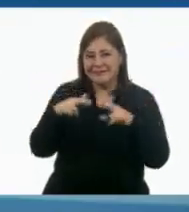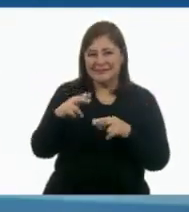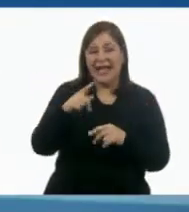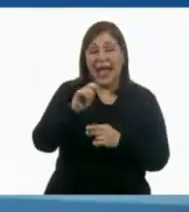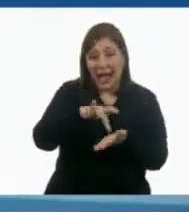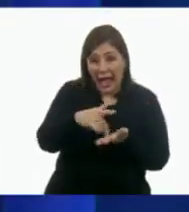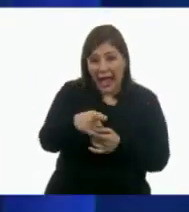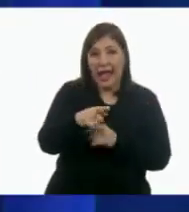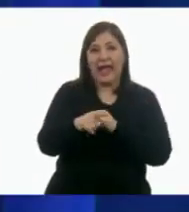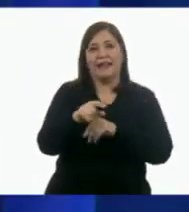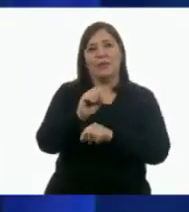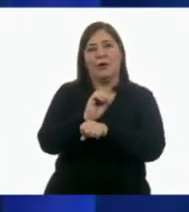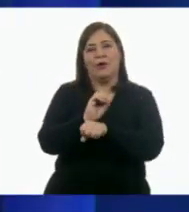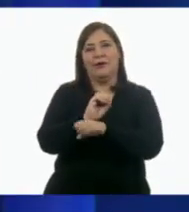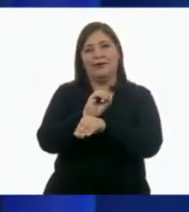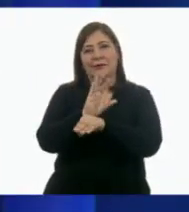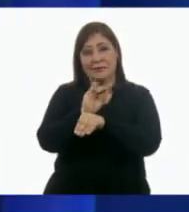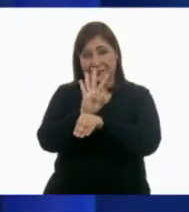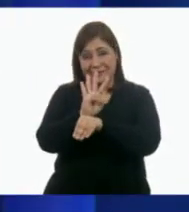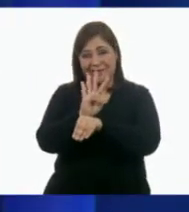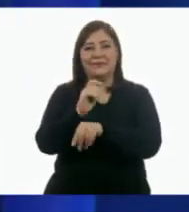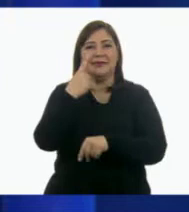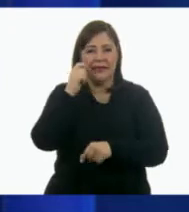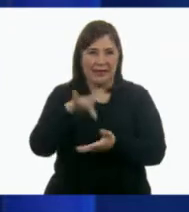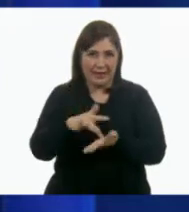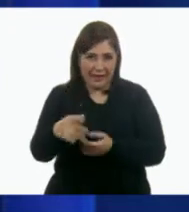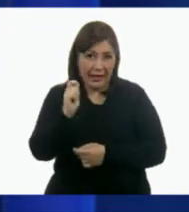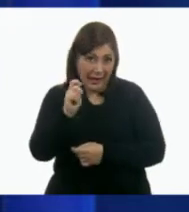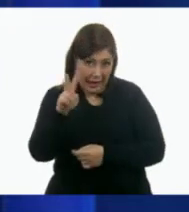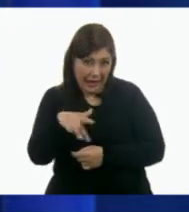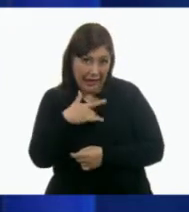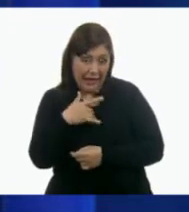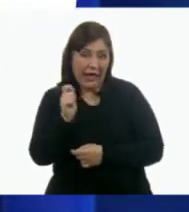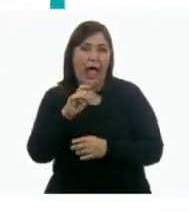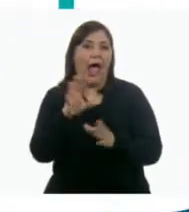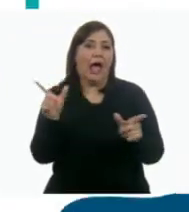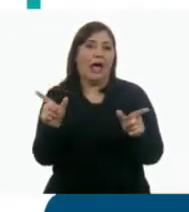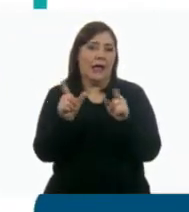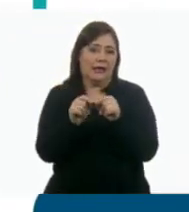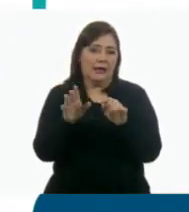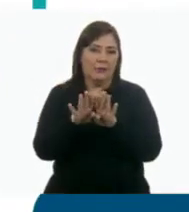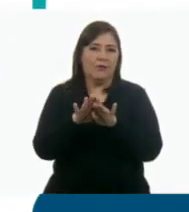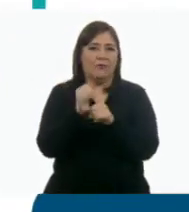Ton. Gracias. Hemos terminado con información de rectas.